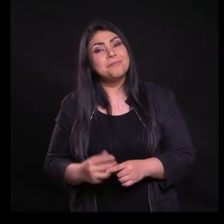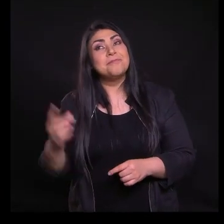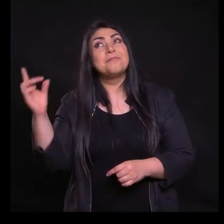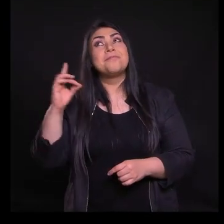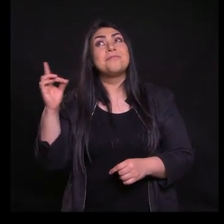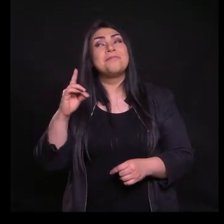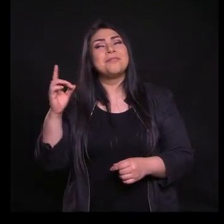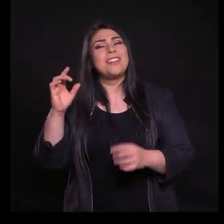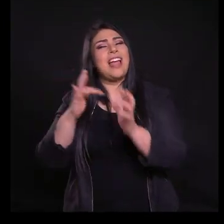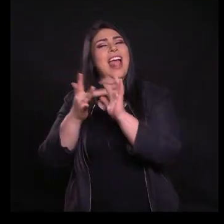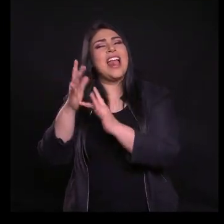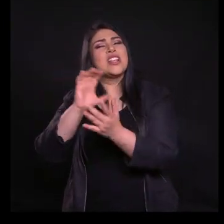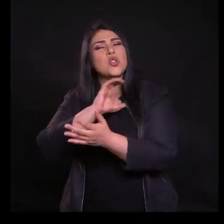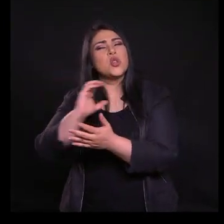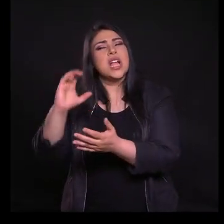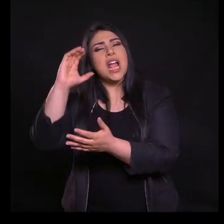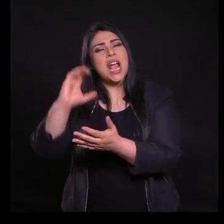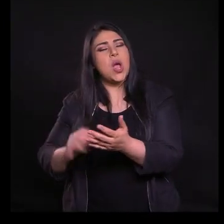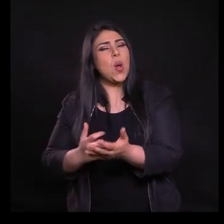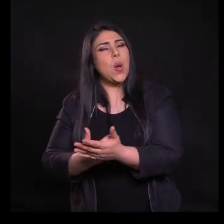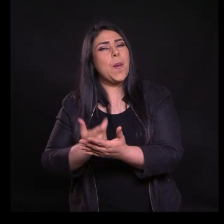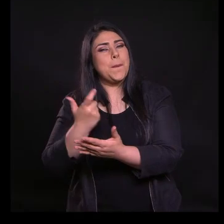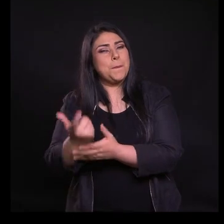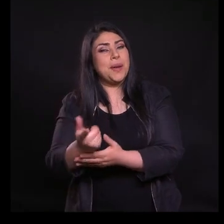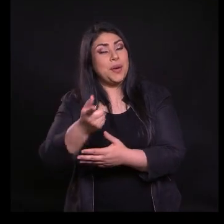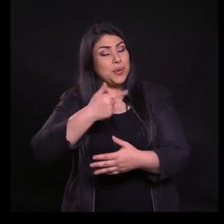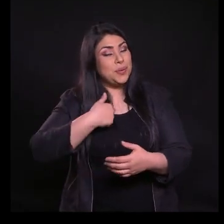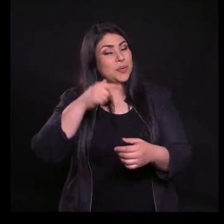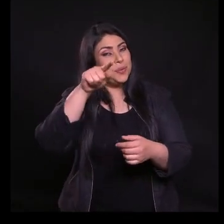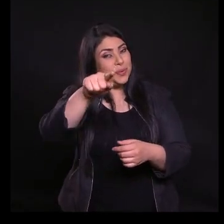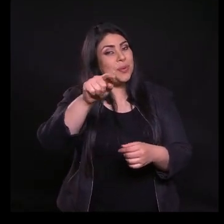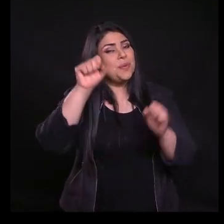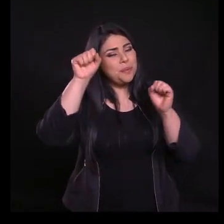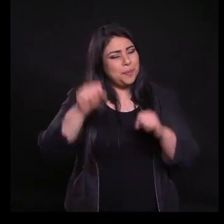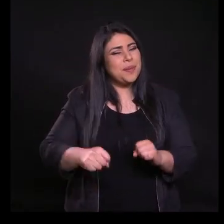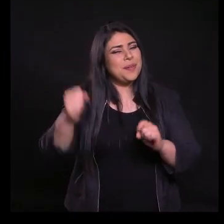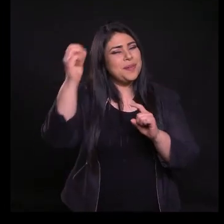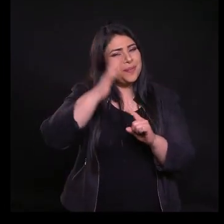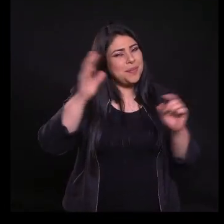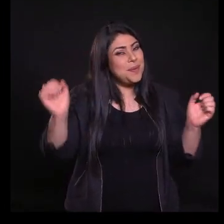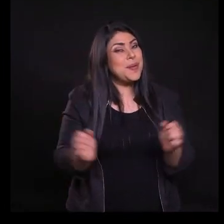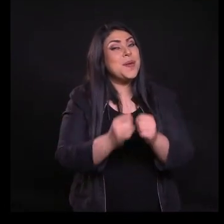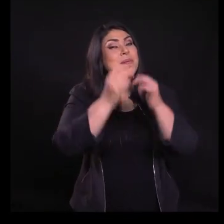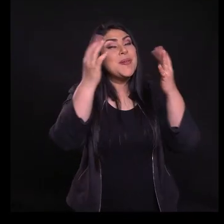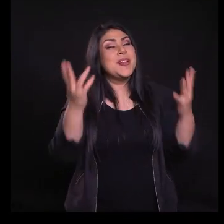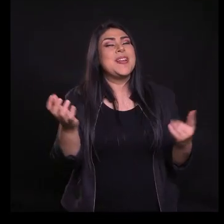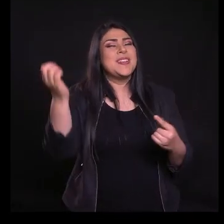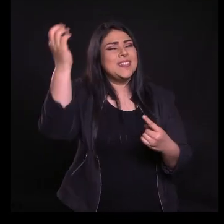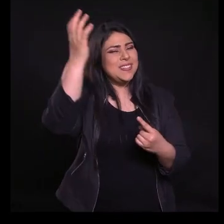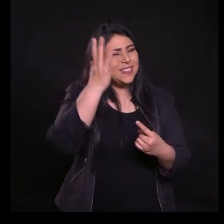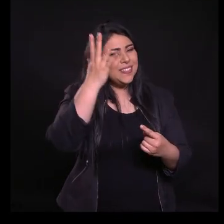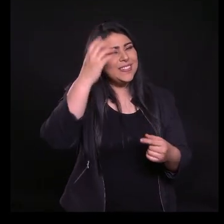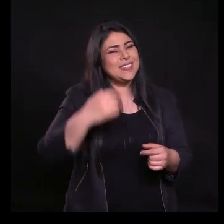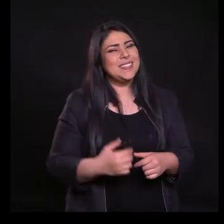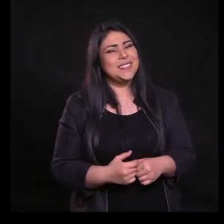cruz para mí vas a empezar a ver milagros vas a empezar a ver su provisión